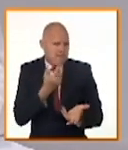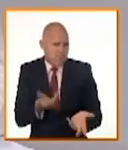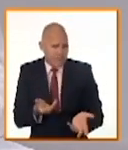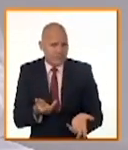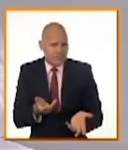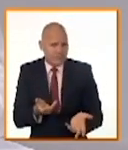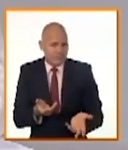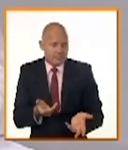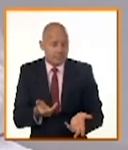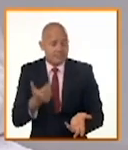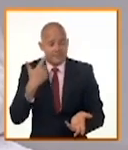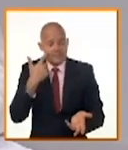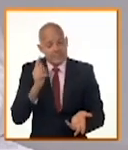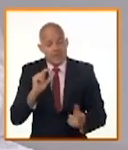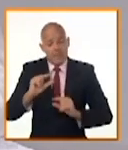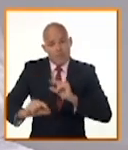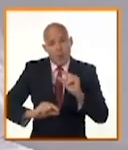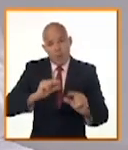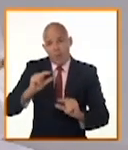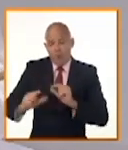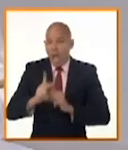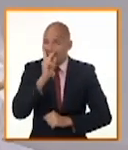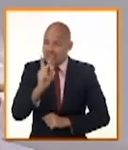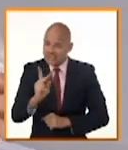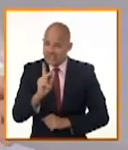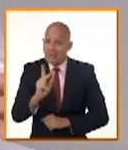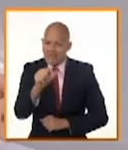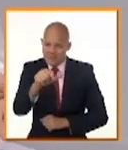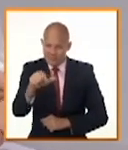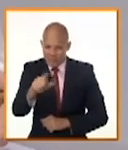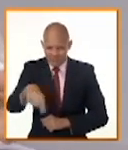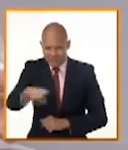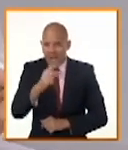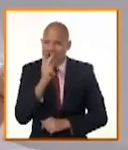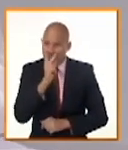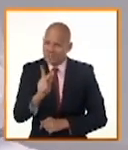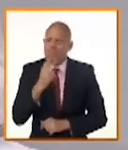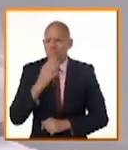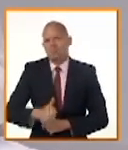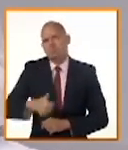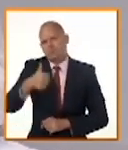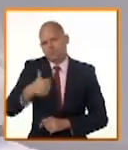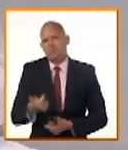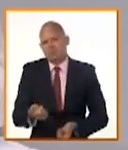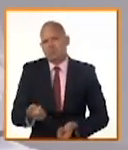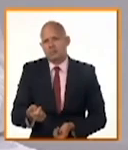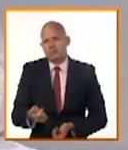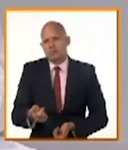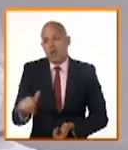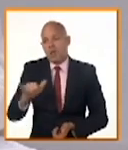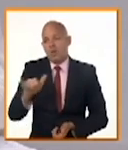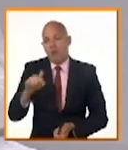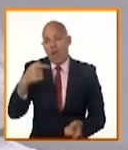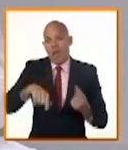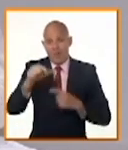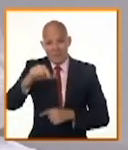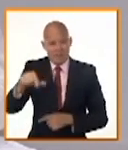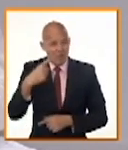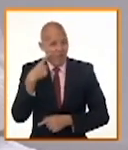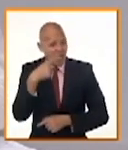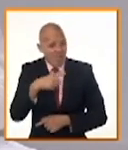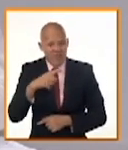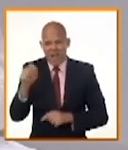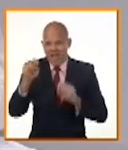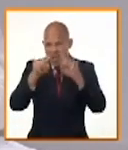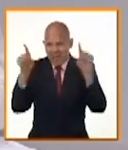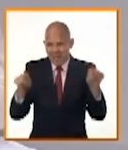que esperamos y que sobre todo las personas puedan acceder automático como venían accediendo hasta hace un tiempo atrás aún con algunas limitaciones